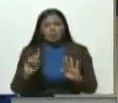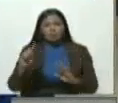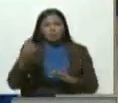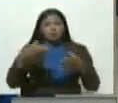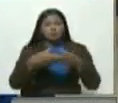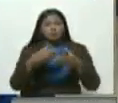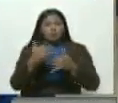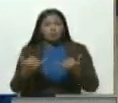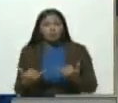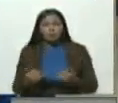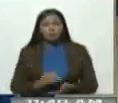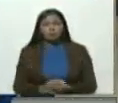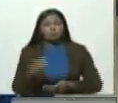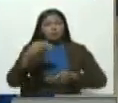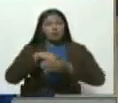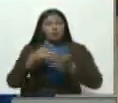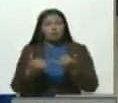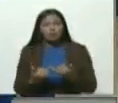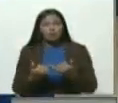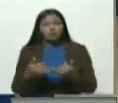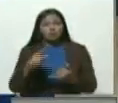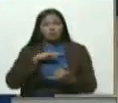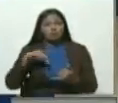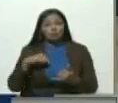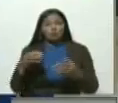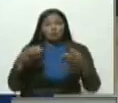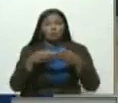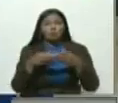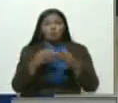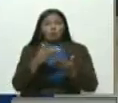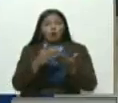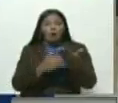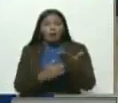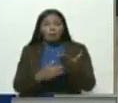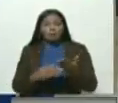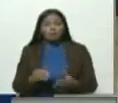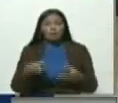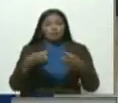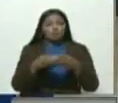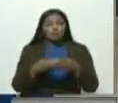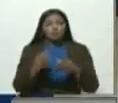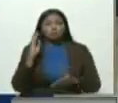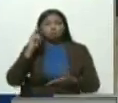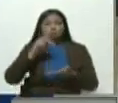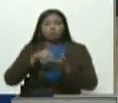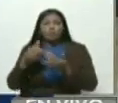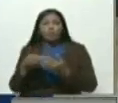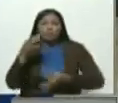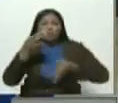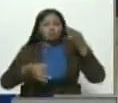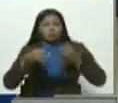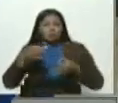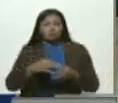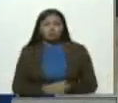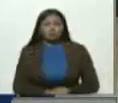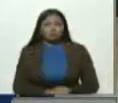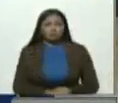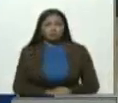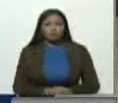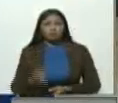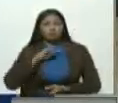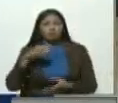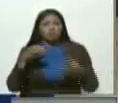reunión, la reunión de instalación de la Comisión Preliminar del Comité de Postulaciones Judiciales.